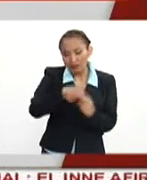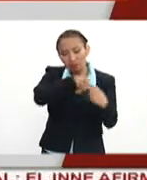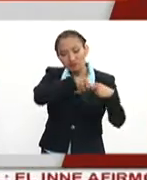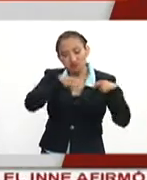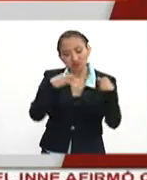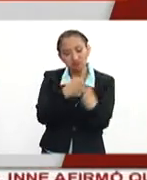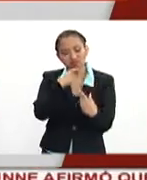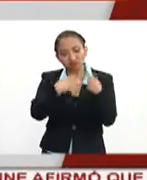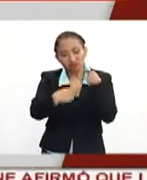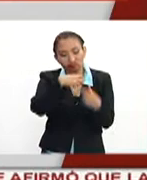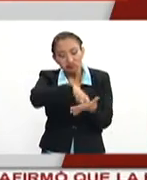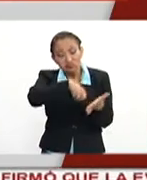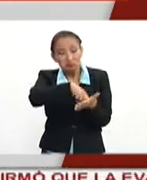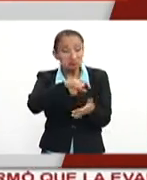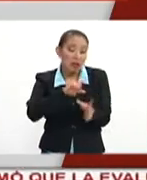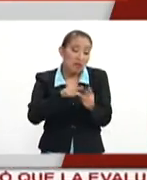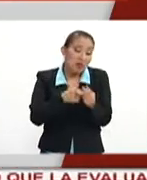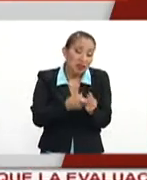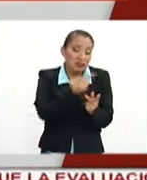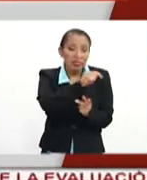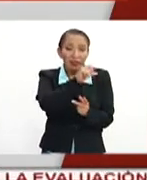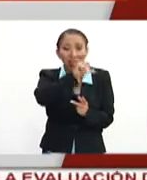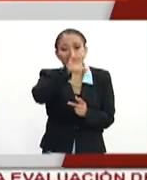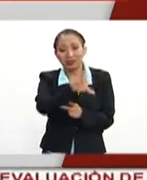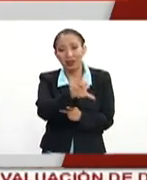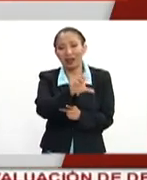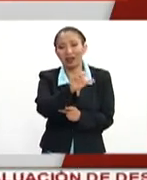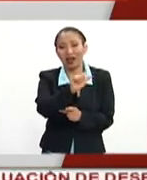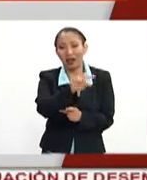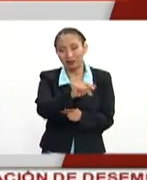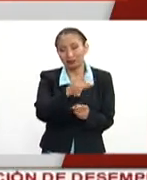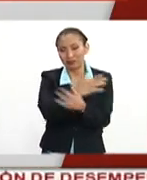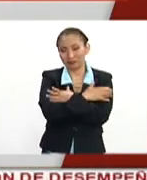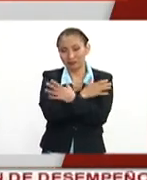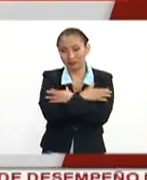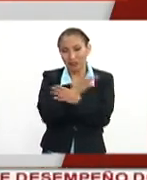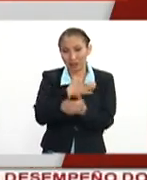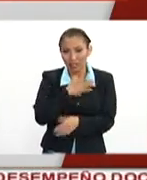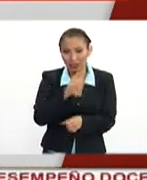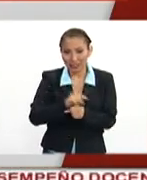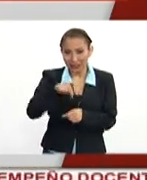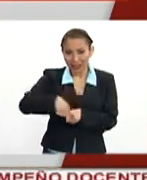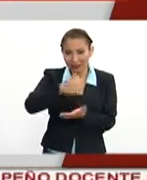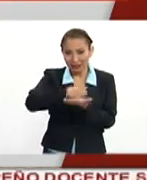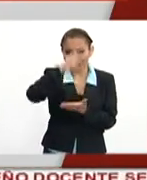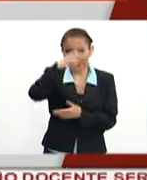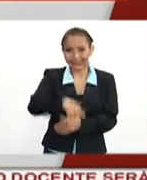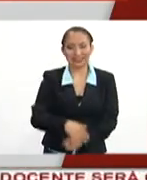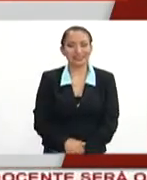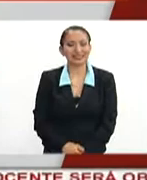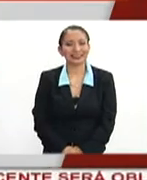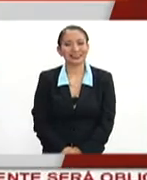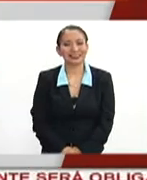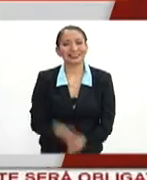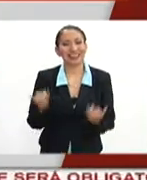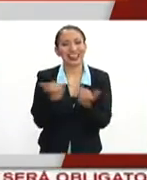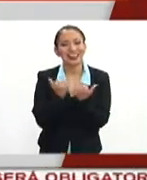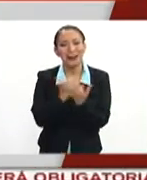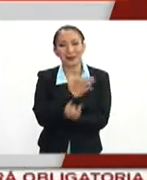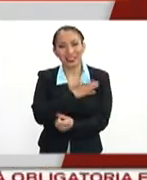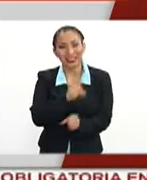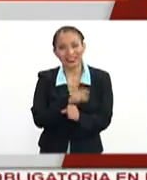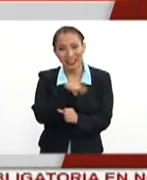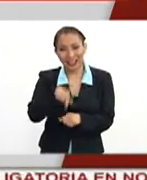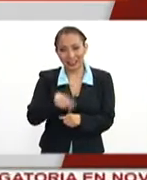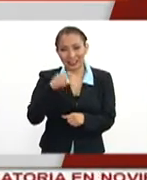inicie la renegociación, si es que inicia la renegociación del Telecán. Un abrazo y muy buenos días desde la Ciudad de México. Igualmente, muy buenos